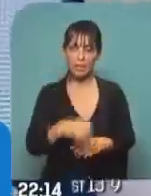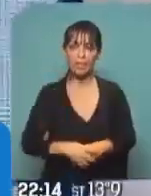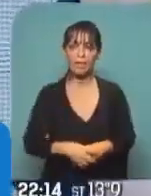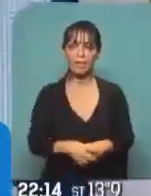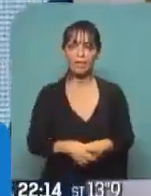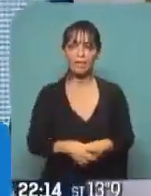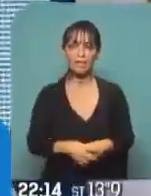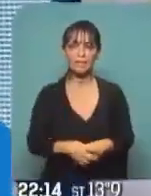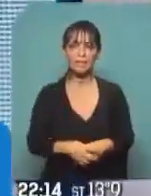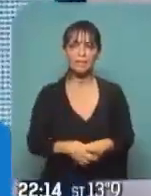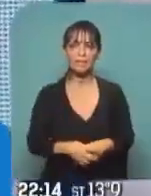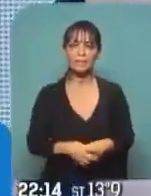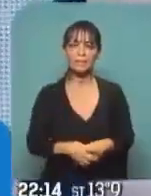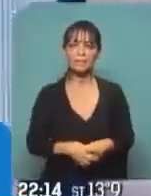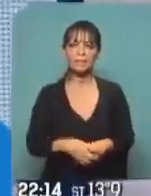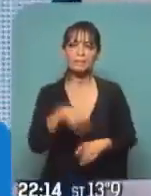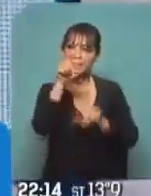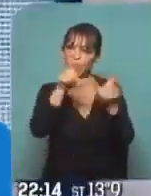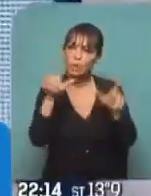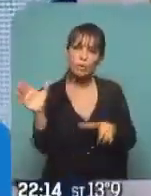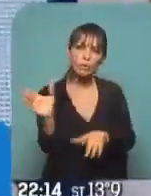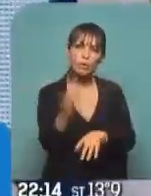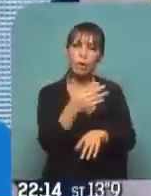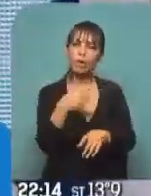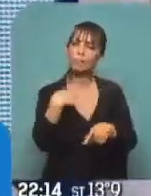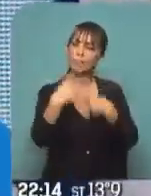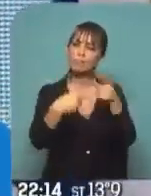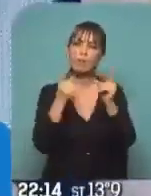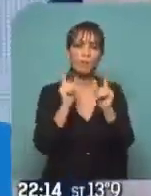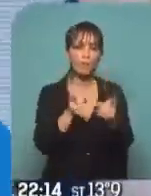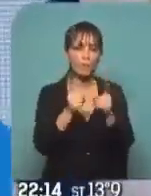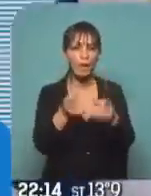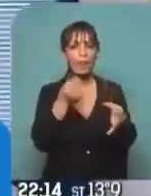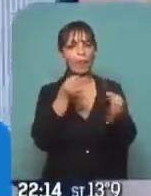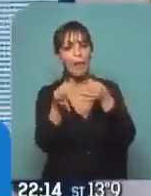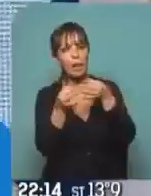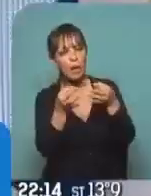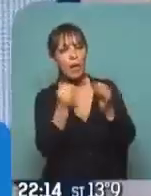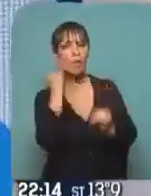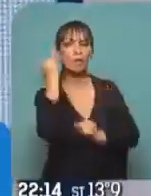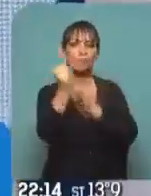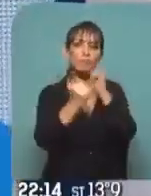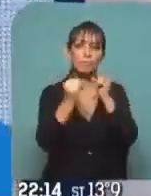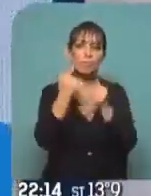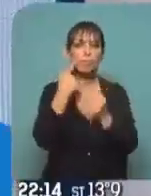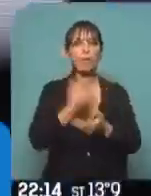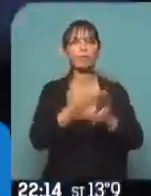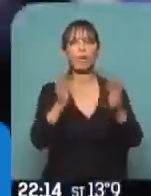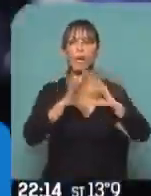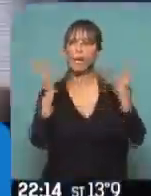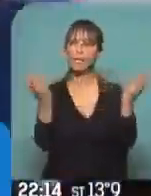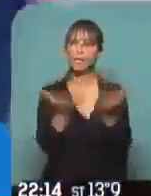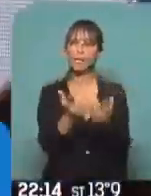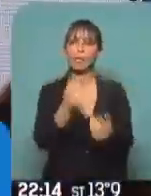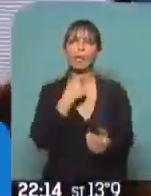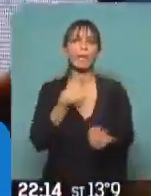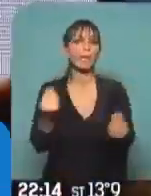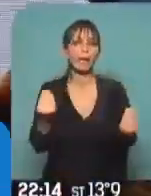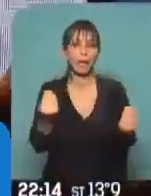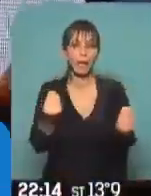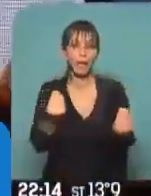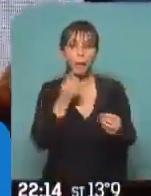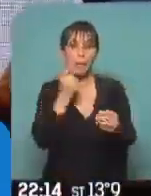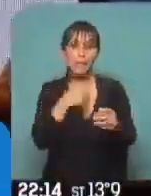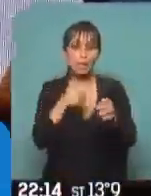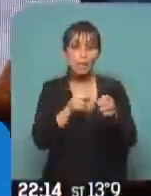creo que es muy importante que todos sigamos dialogando en este país y tratando de explicarle al mundo qué es lo que queremos, porque aislado del mundo